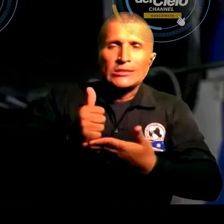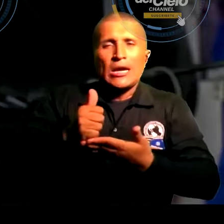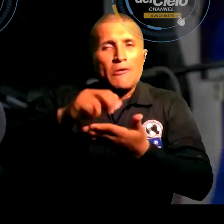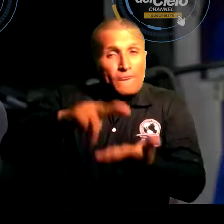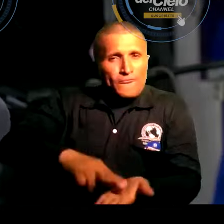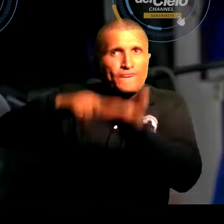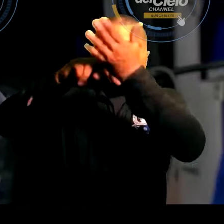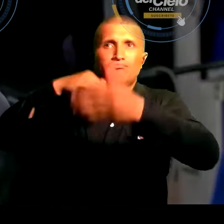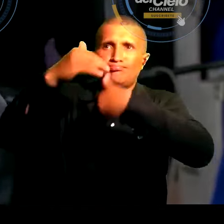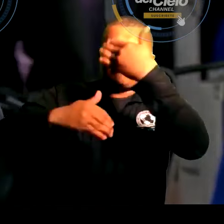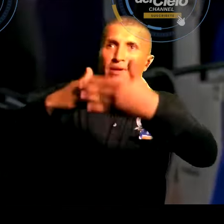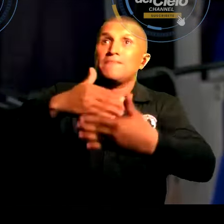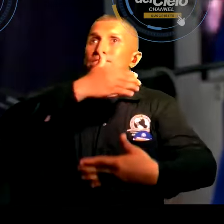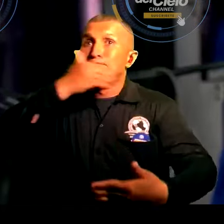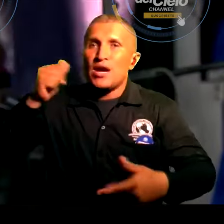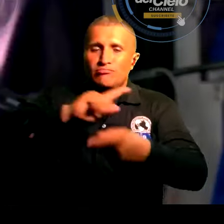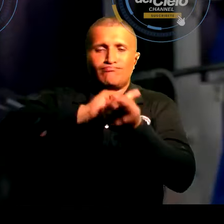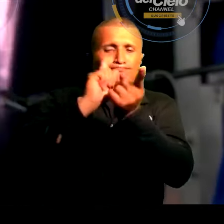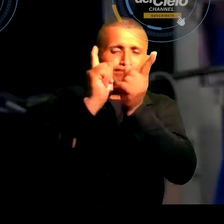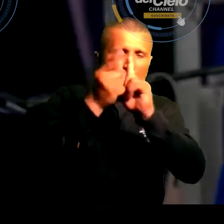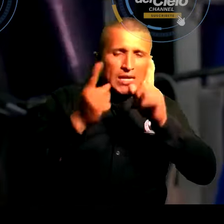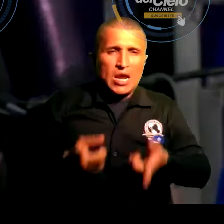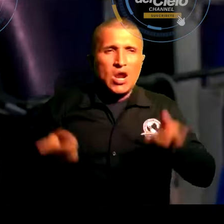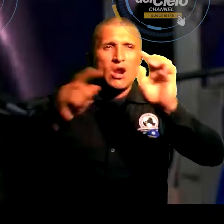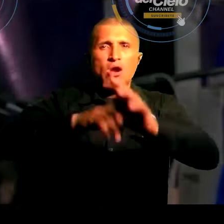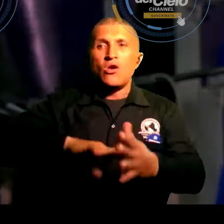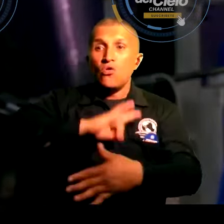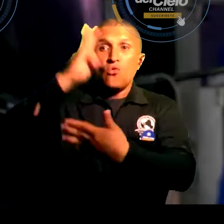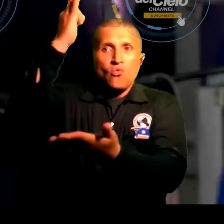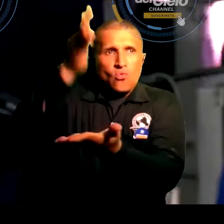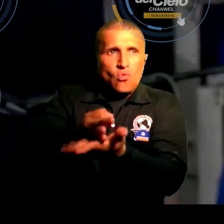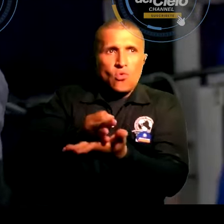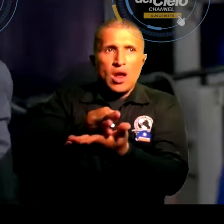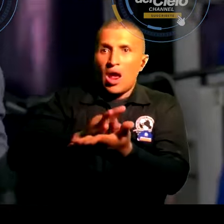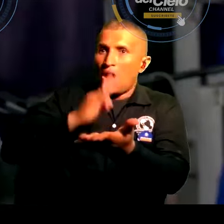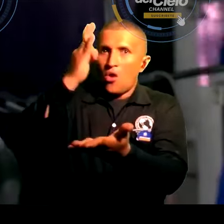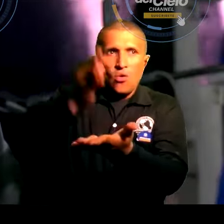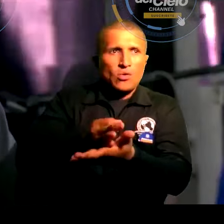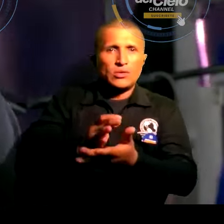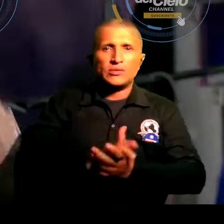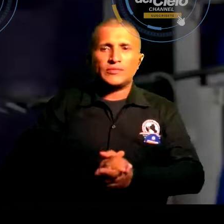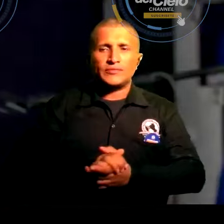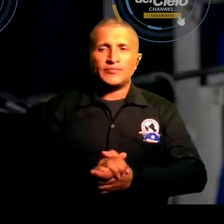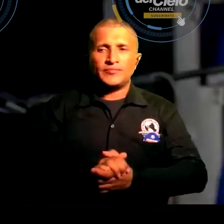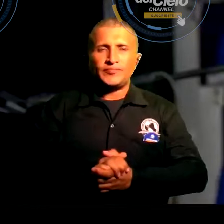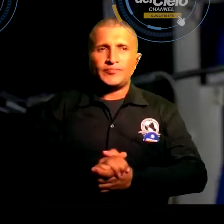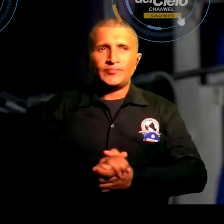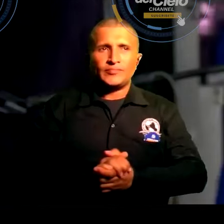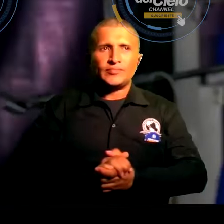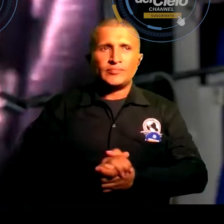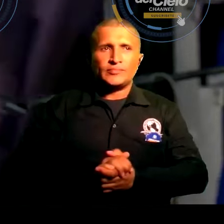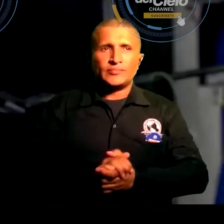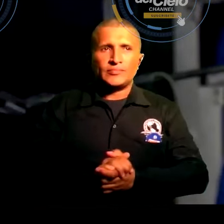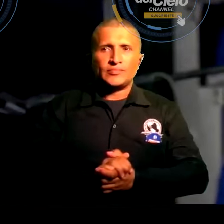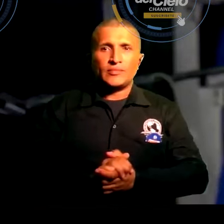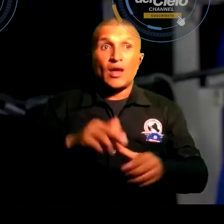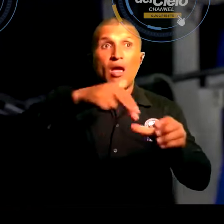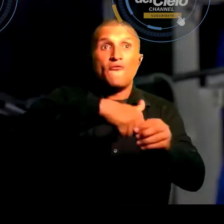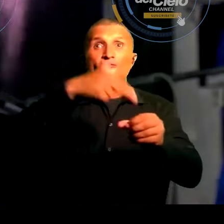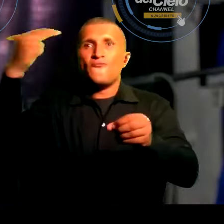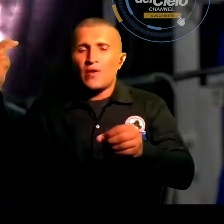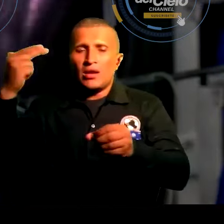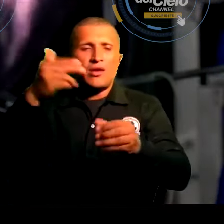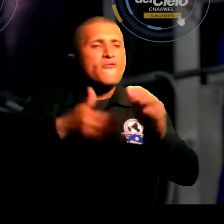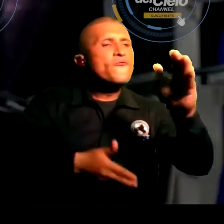Y sobre todo, nunca, pero nunca se vaya de la iglesia. Gloria a